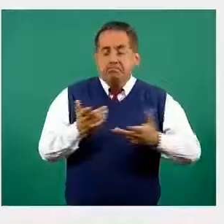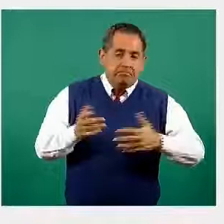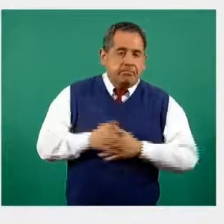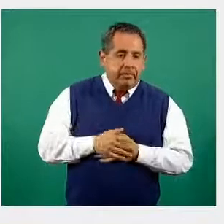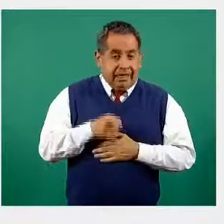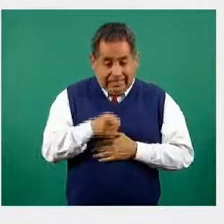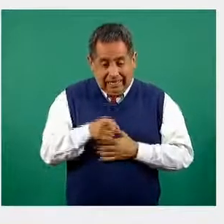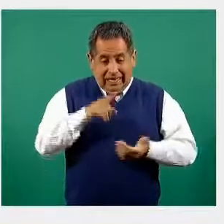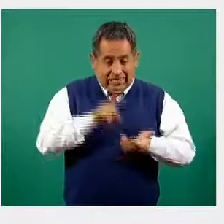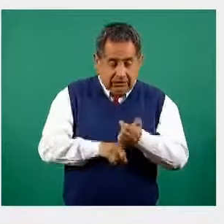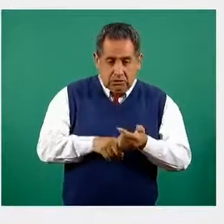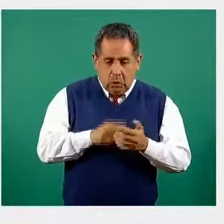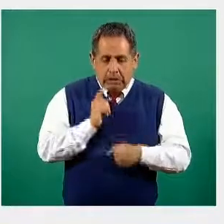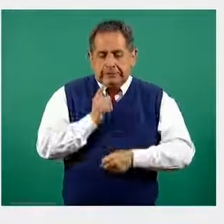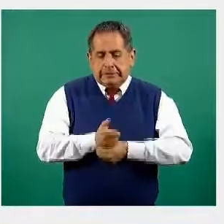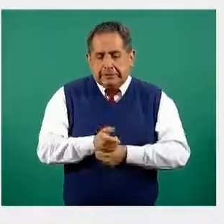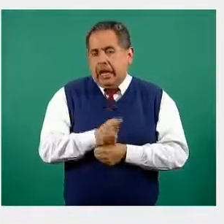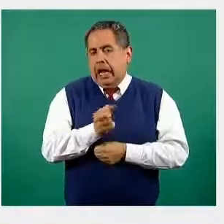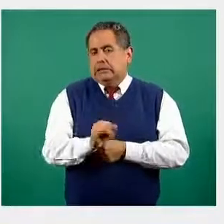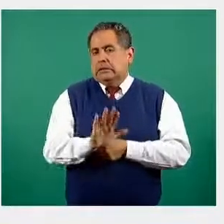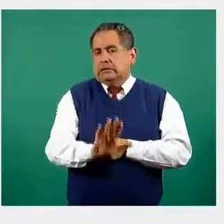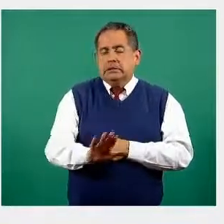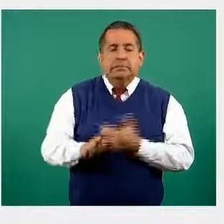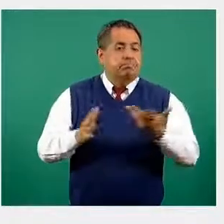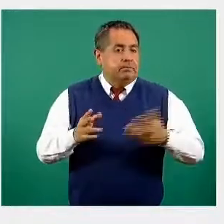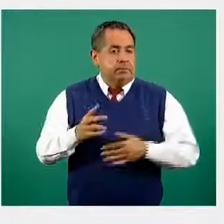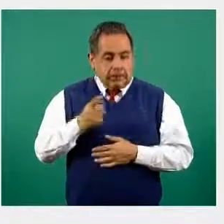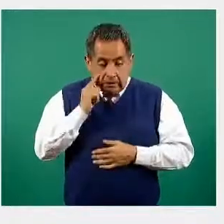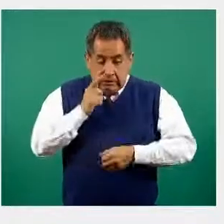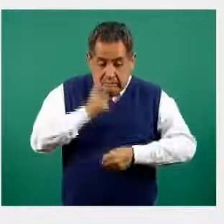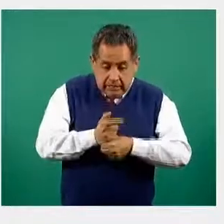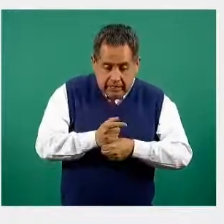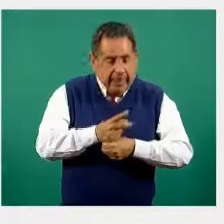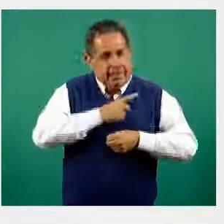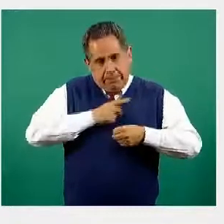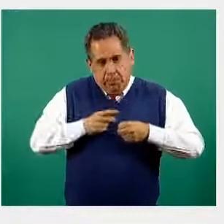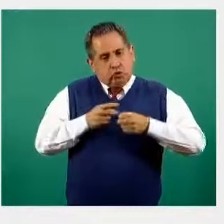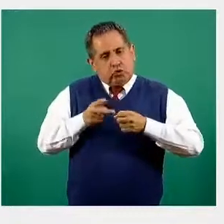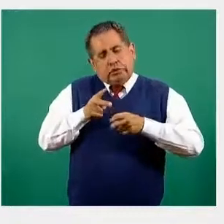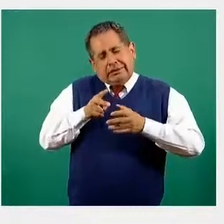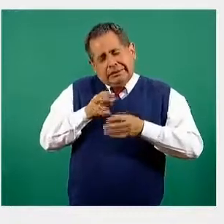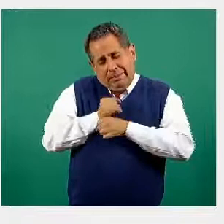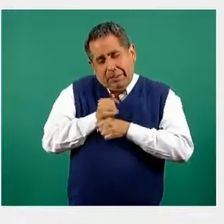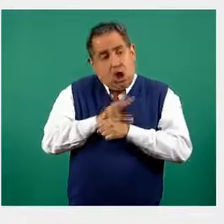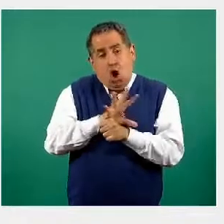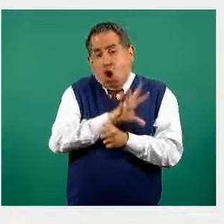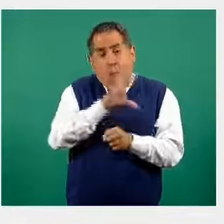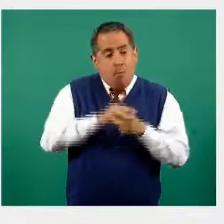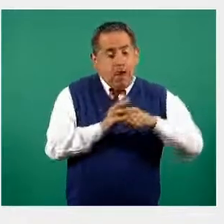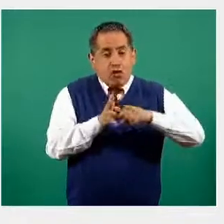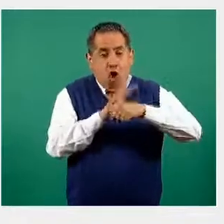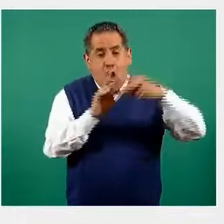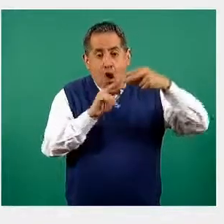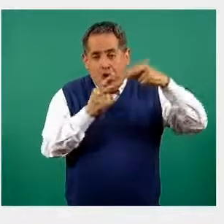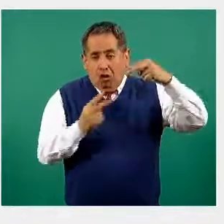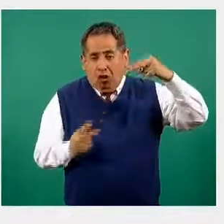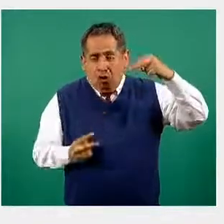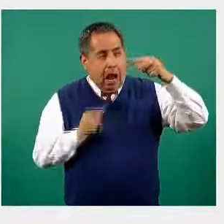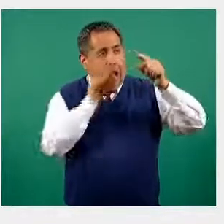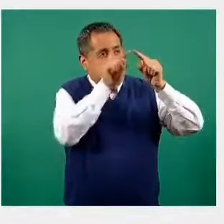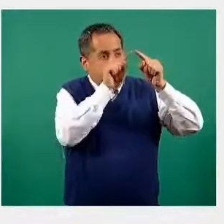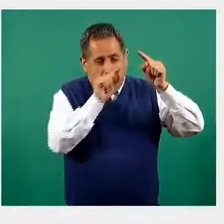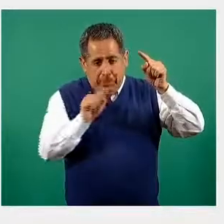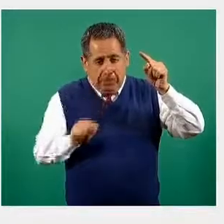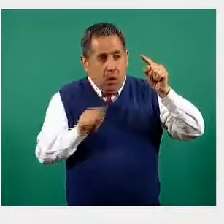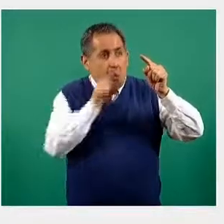estas mutaciones que son características, tenemos la obligación de secuenciar todo el genoma para ver todas las mutaciones, las 23 que